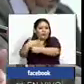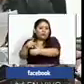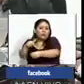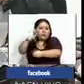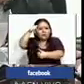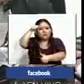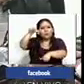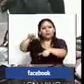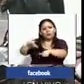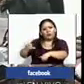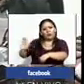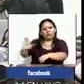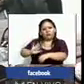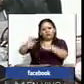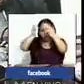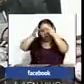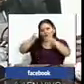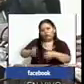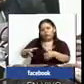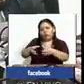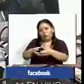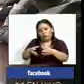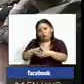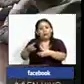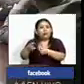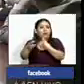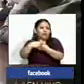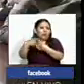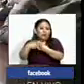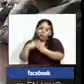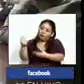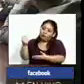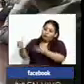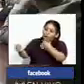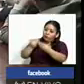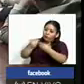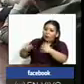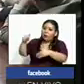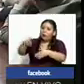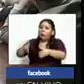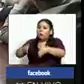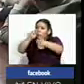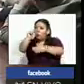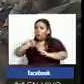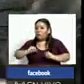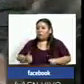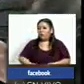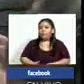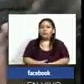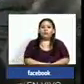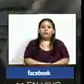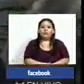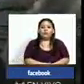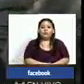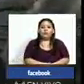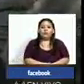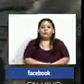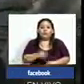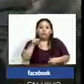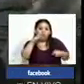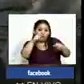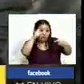aprobaron la decisión de Areda de pedir más detalles al BESI y a los titulares de seguridad. ¿Cuáles son los